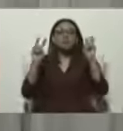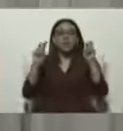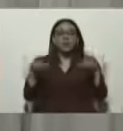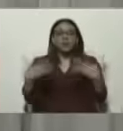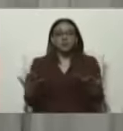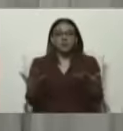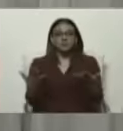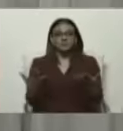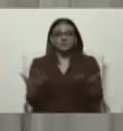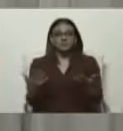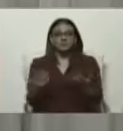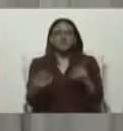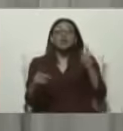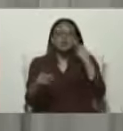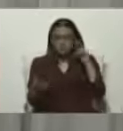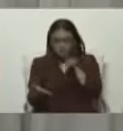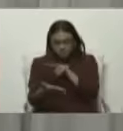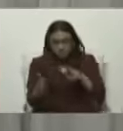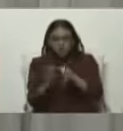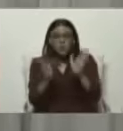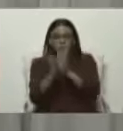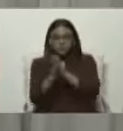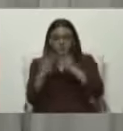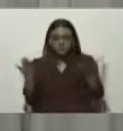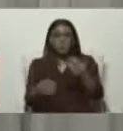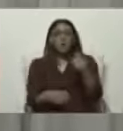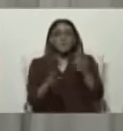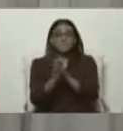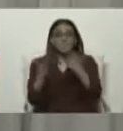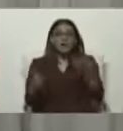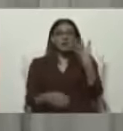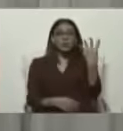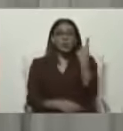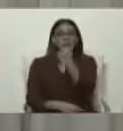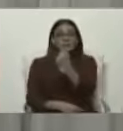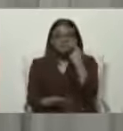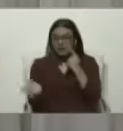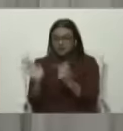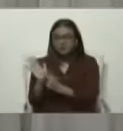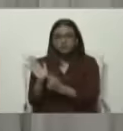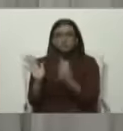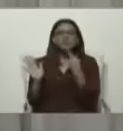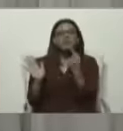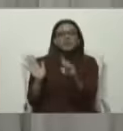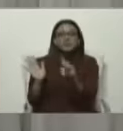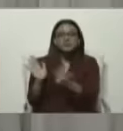En la página 41 del Bojote, de Land of Grace,